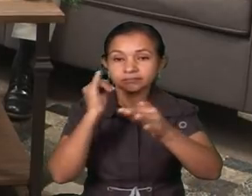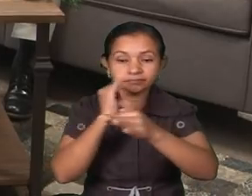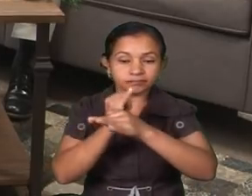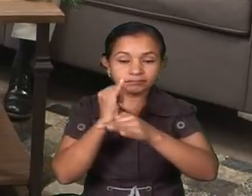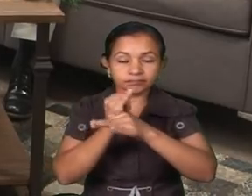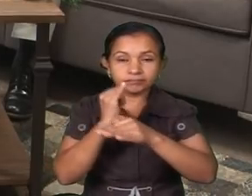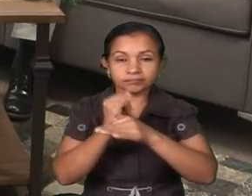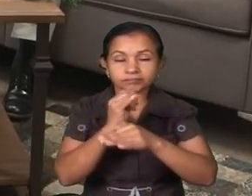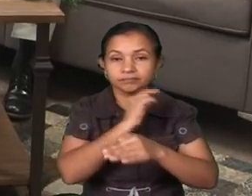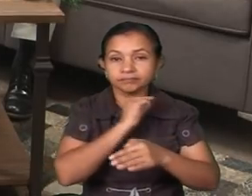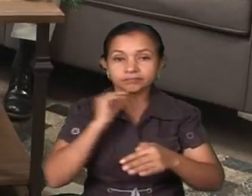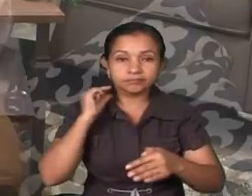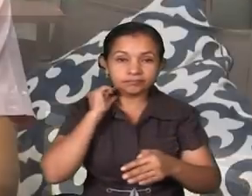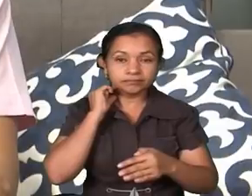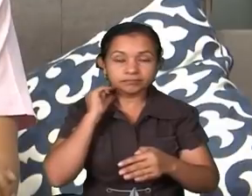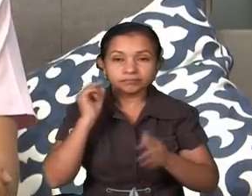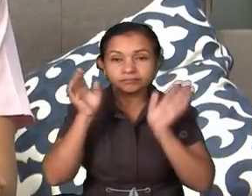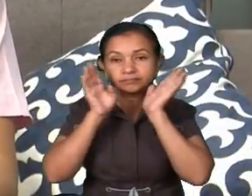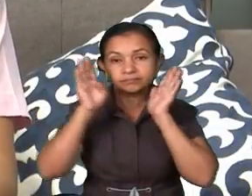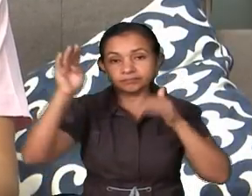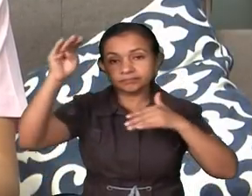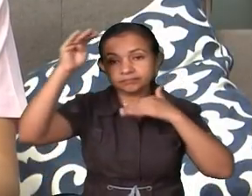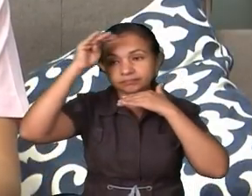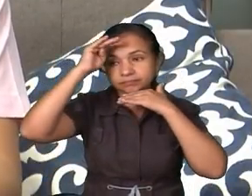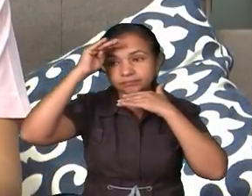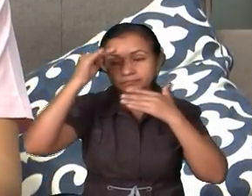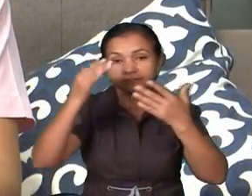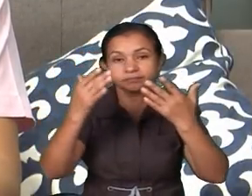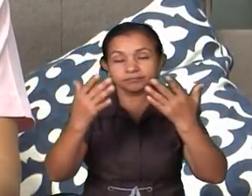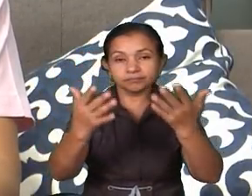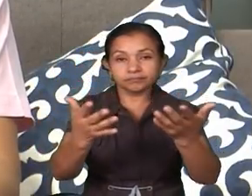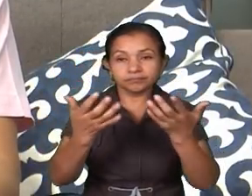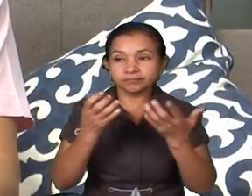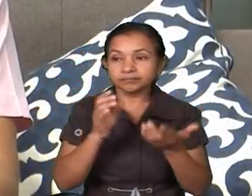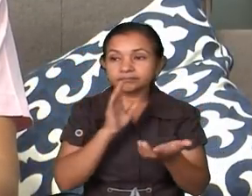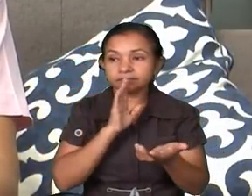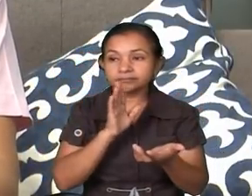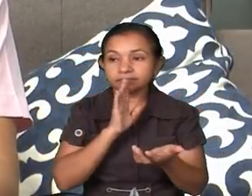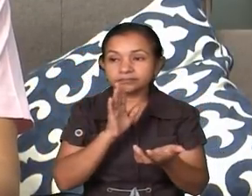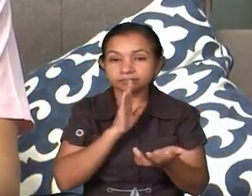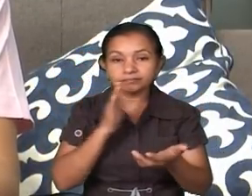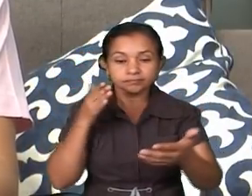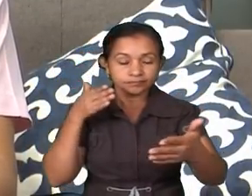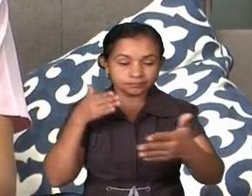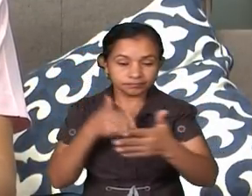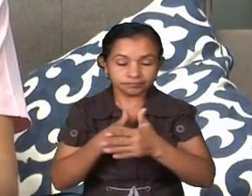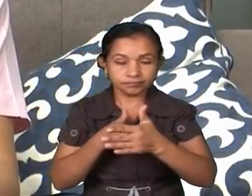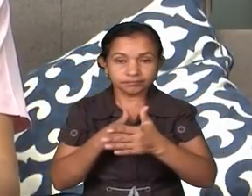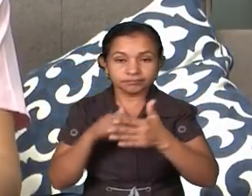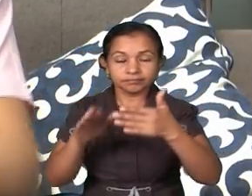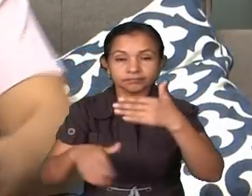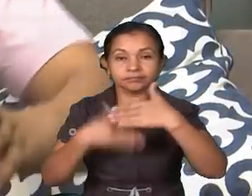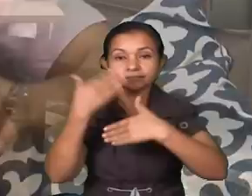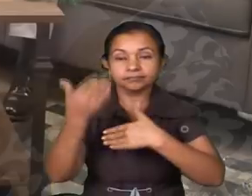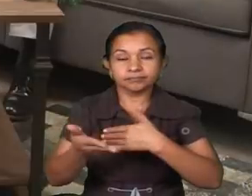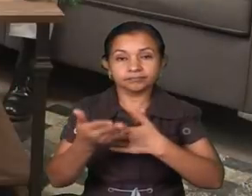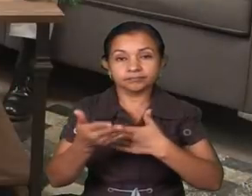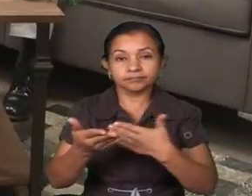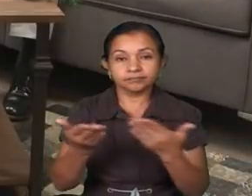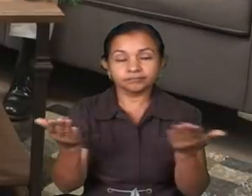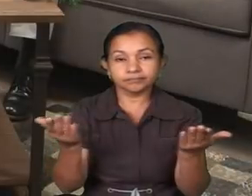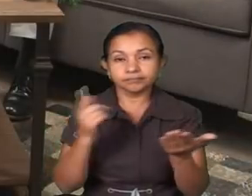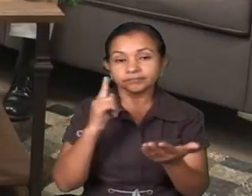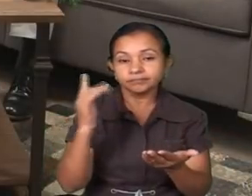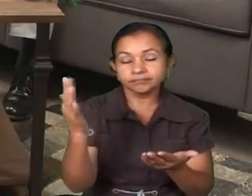en nuestro país y los empresarios privados. Comandante, quisiéramos que habláramos, tengo que hacer una pausa, pero al volver quisiera que nos hablara de toda